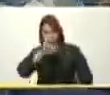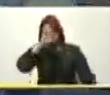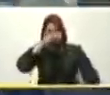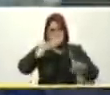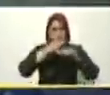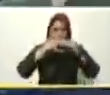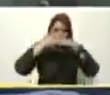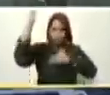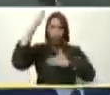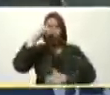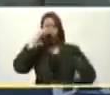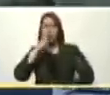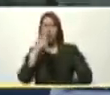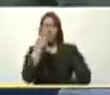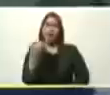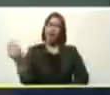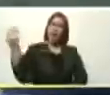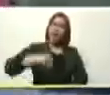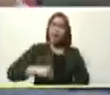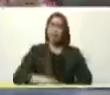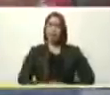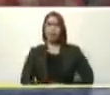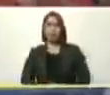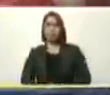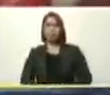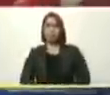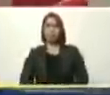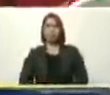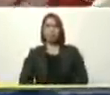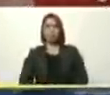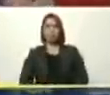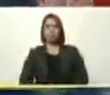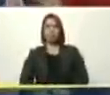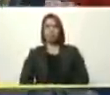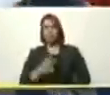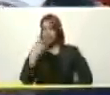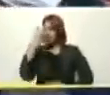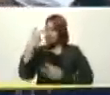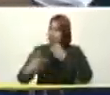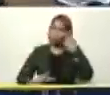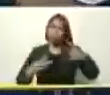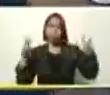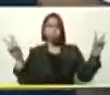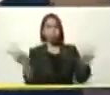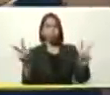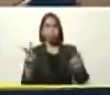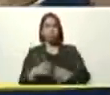por venir, hacia las décadas por venir, cabalgando victorioso,